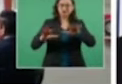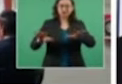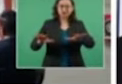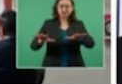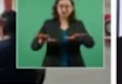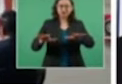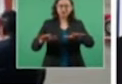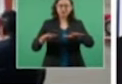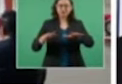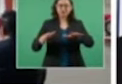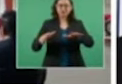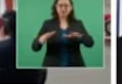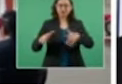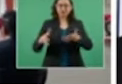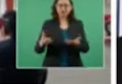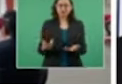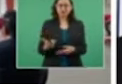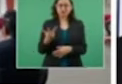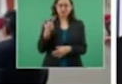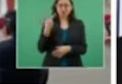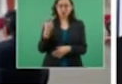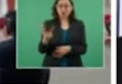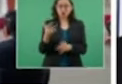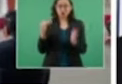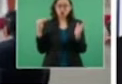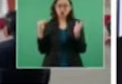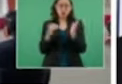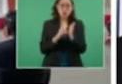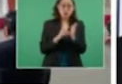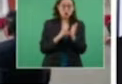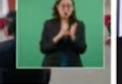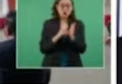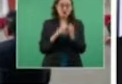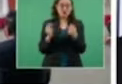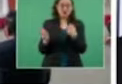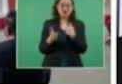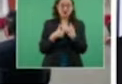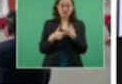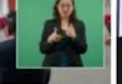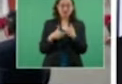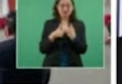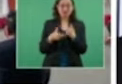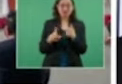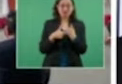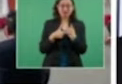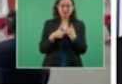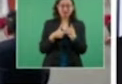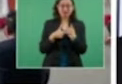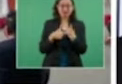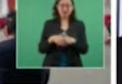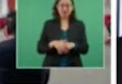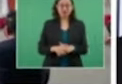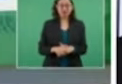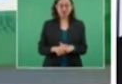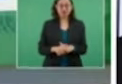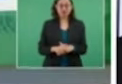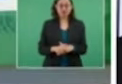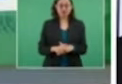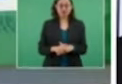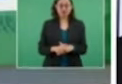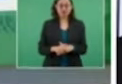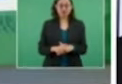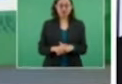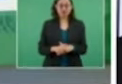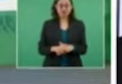periodistas, columnistas, etcétera, o redes sociales, no les da voz para que pueda haber un equilibrio. Y esto es una parte fundamental de la